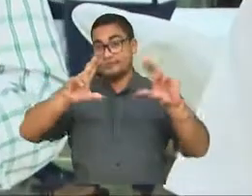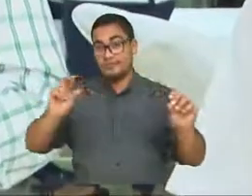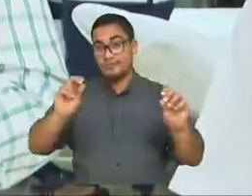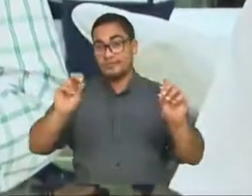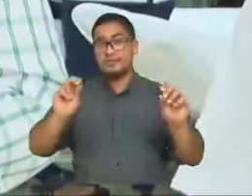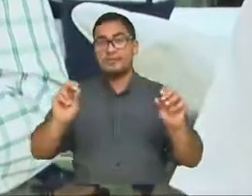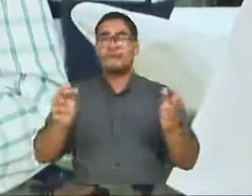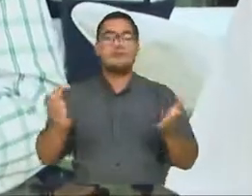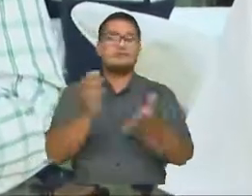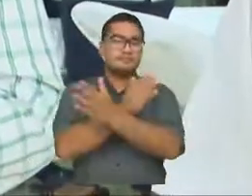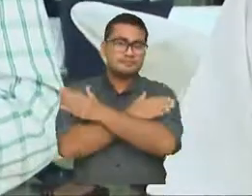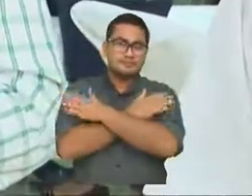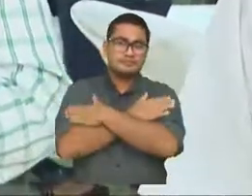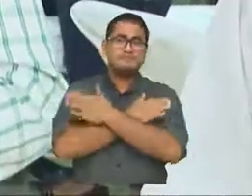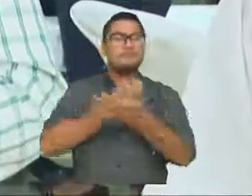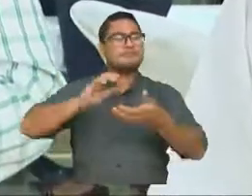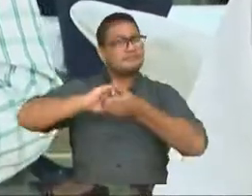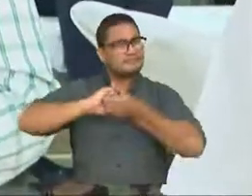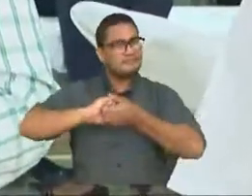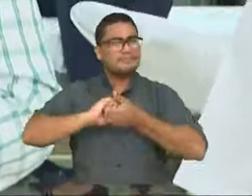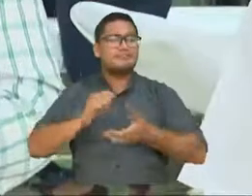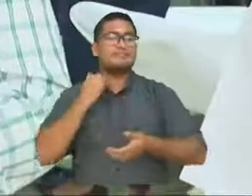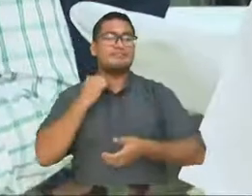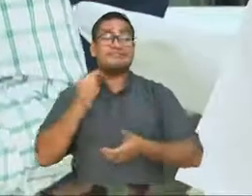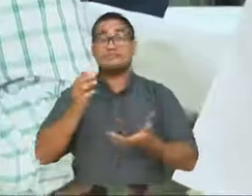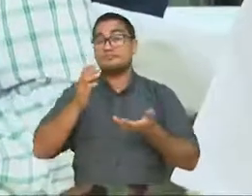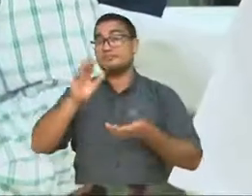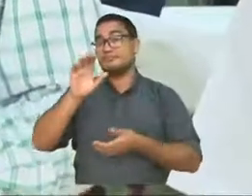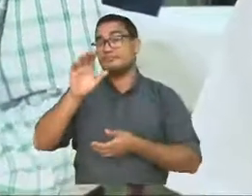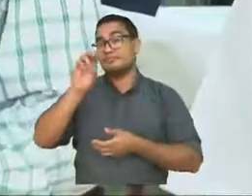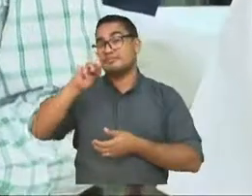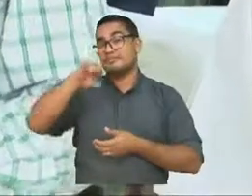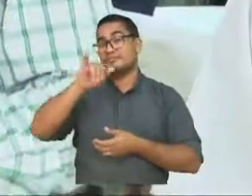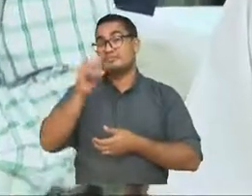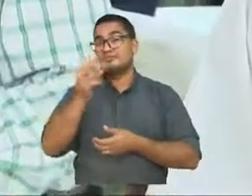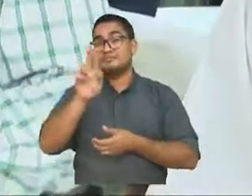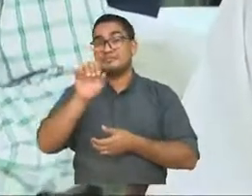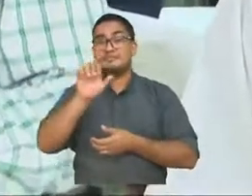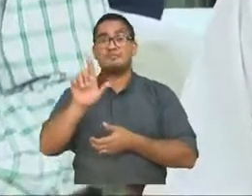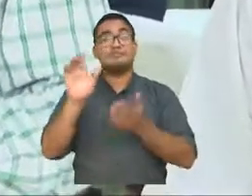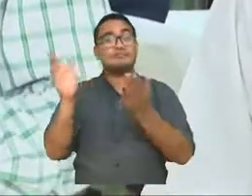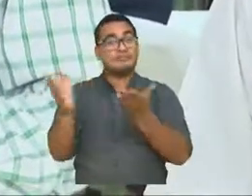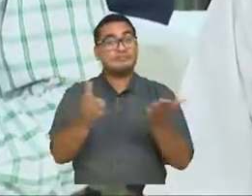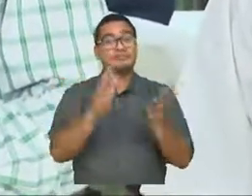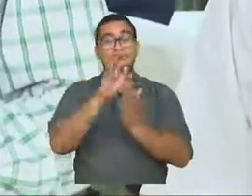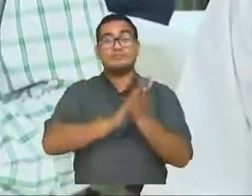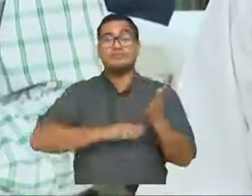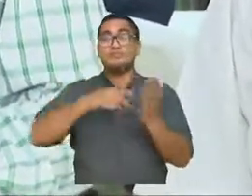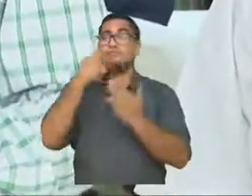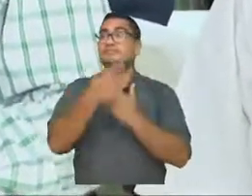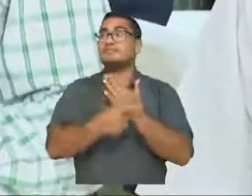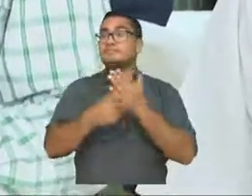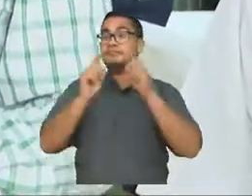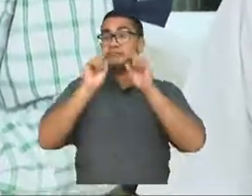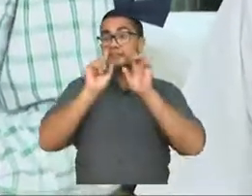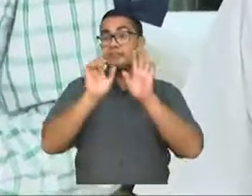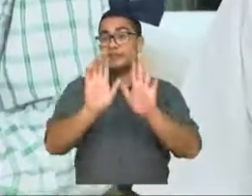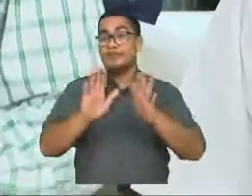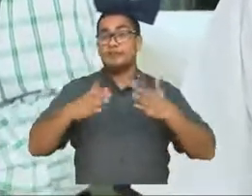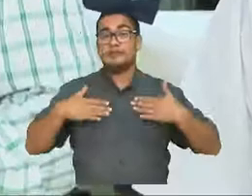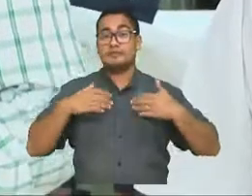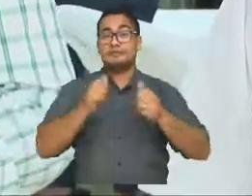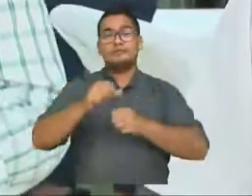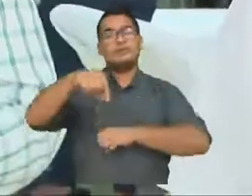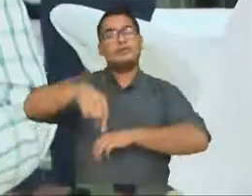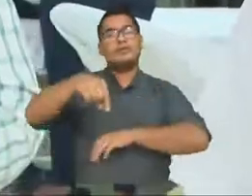Nacional. Te saluda a tu amigo de siempre, Miguel Carranza Mena, y te doy la bienvenida a tu programa Prevenir es Salud. El